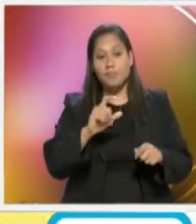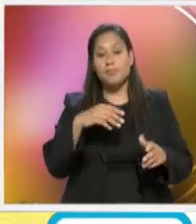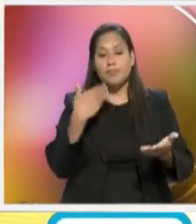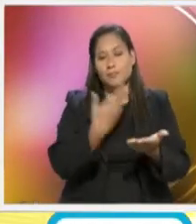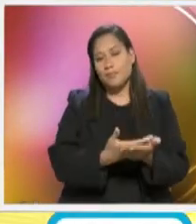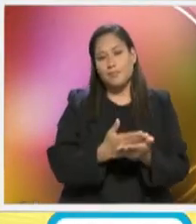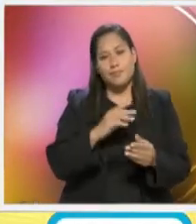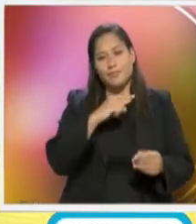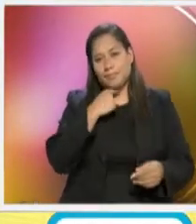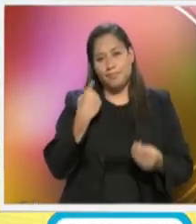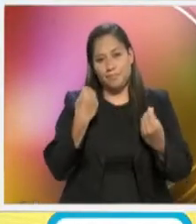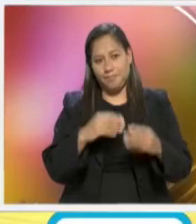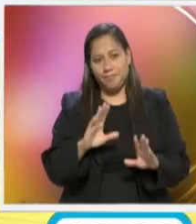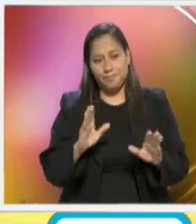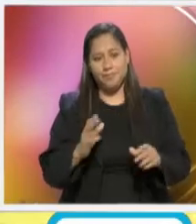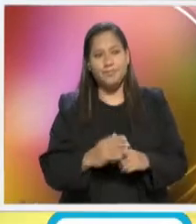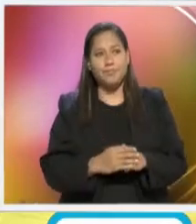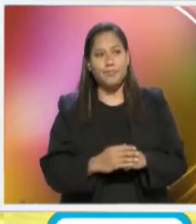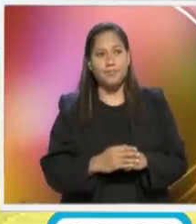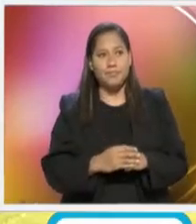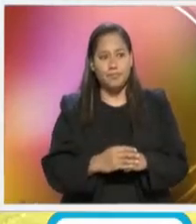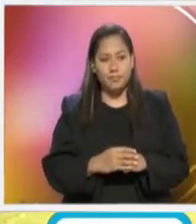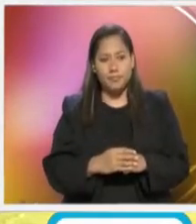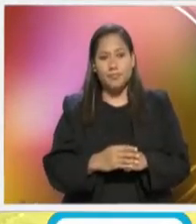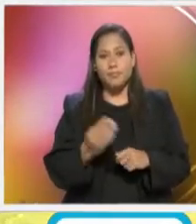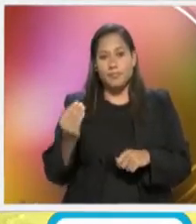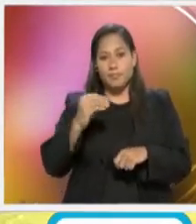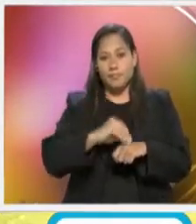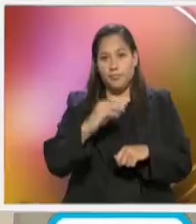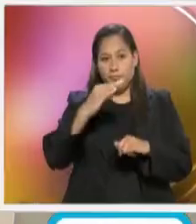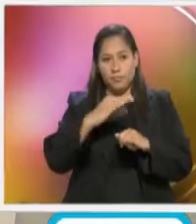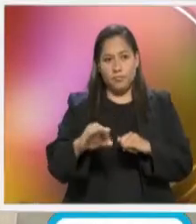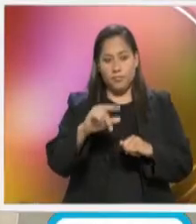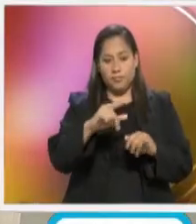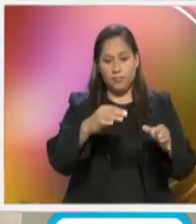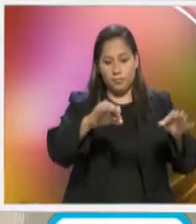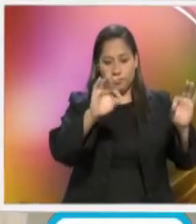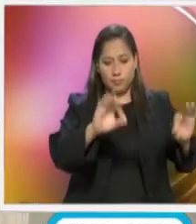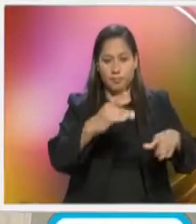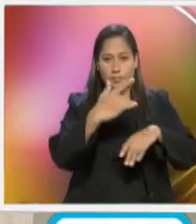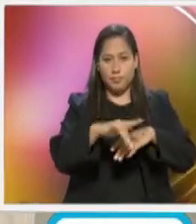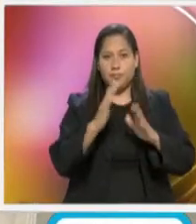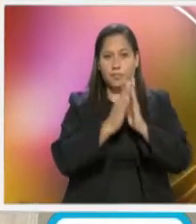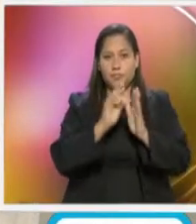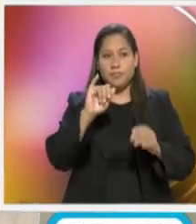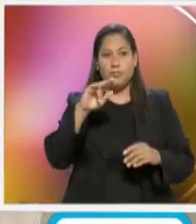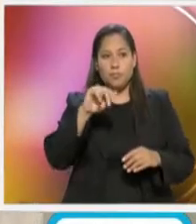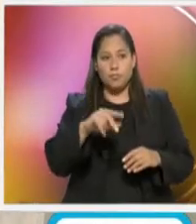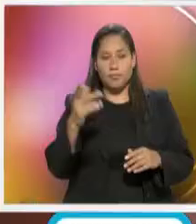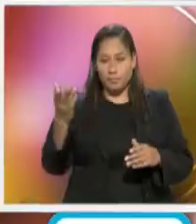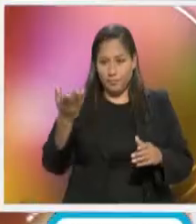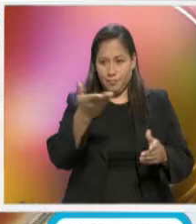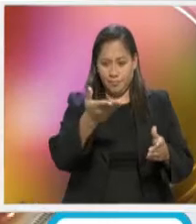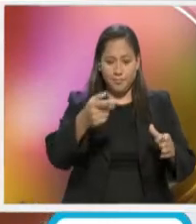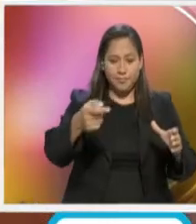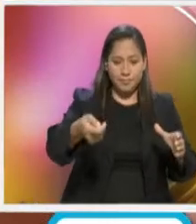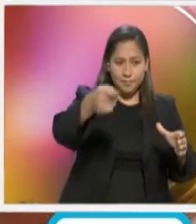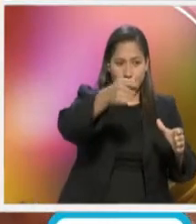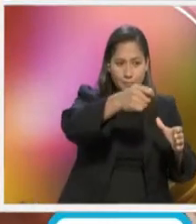caiga, pues ya, perdió. Perdió. Ok, vamos a poner la última rebanada de queso. Por Sí. favor, Juan, tu intervención. Mi al momento.